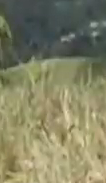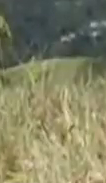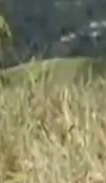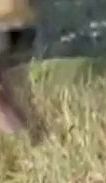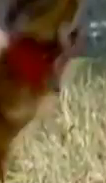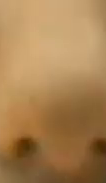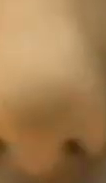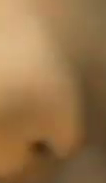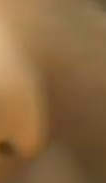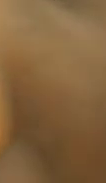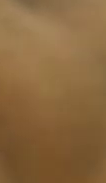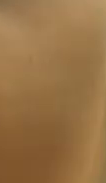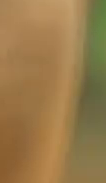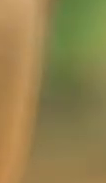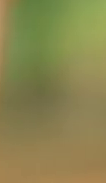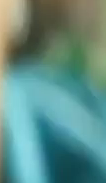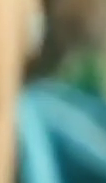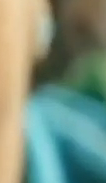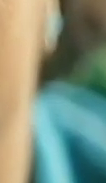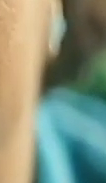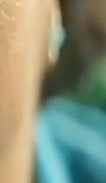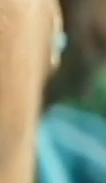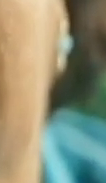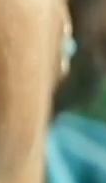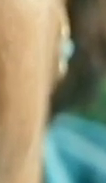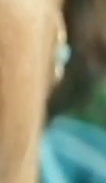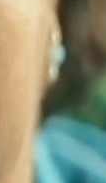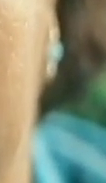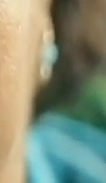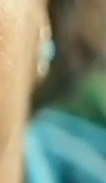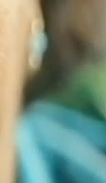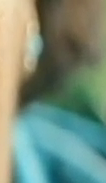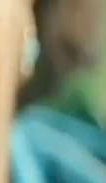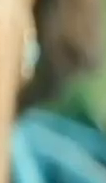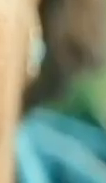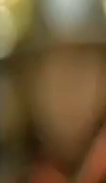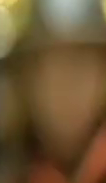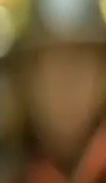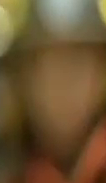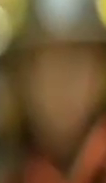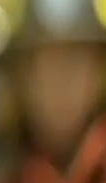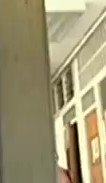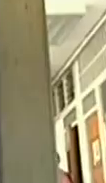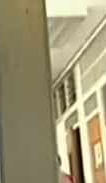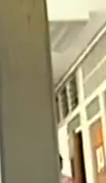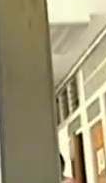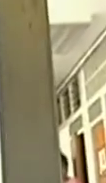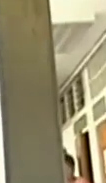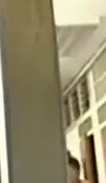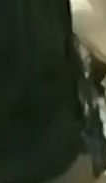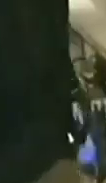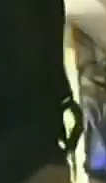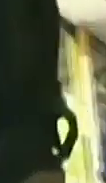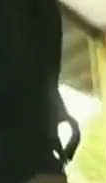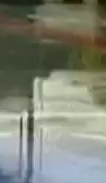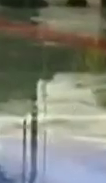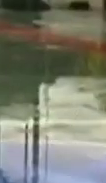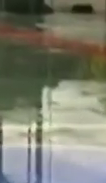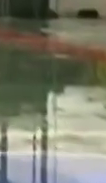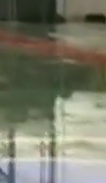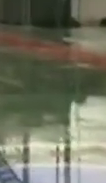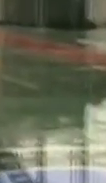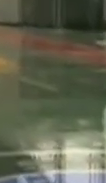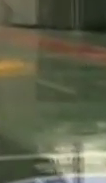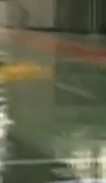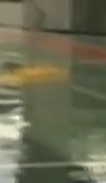solidaria, responsable, llena de amor, preocupada por las suyas, por los suyos y por todas y